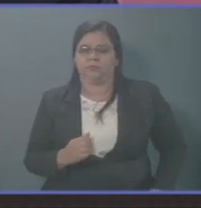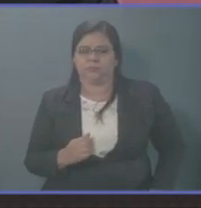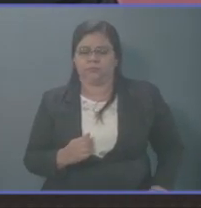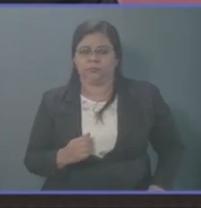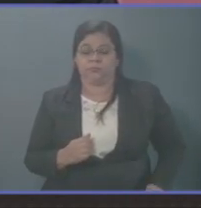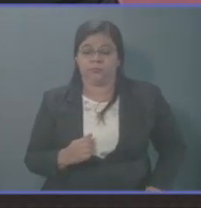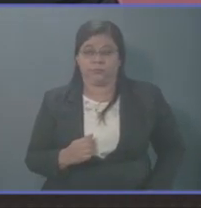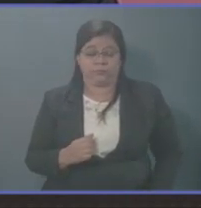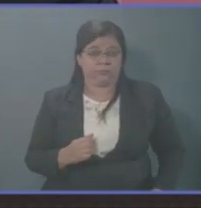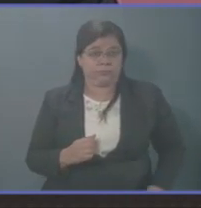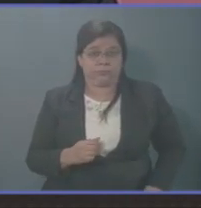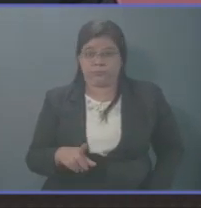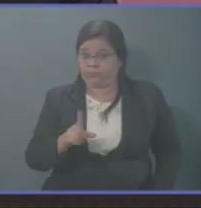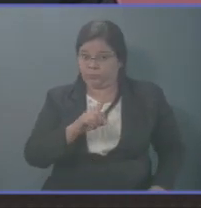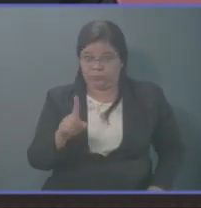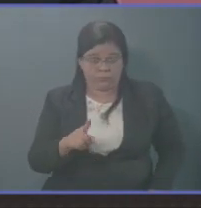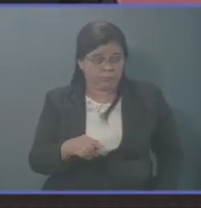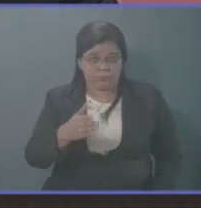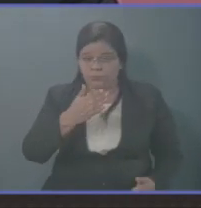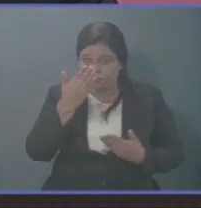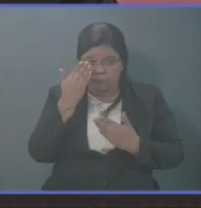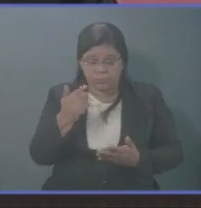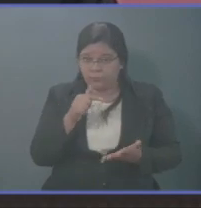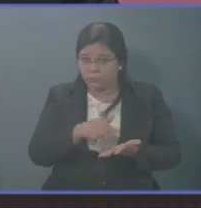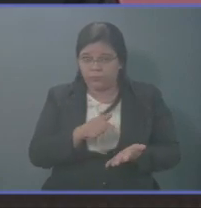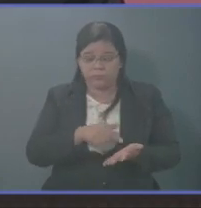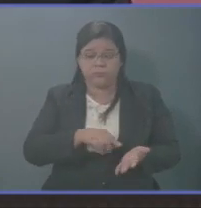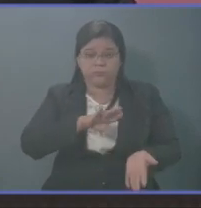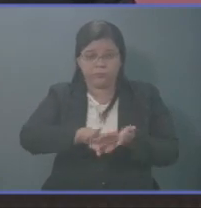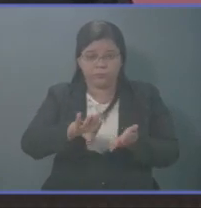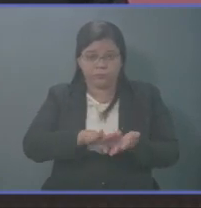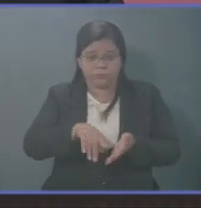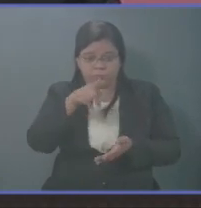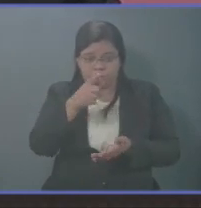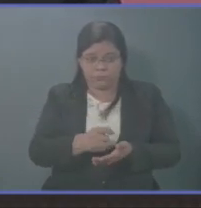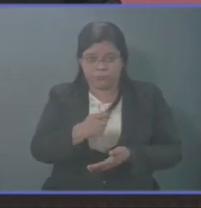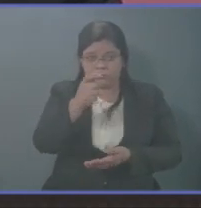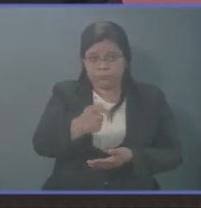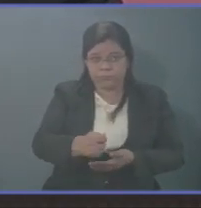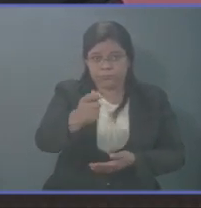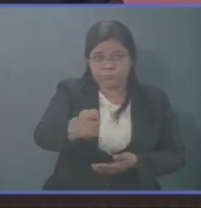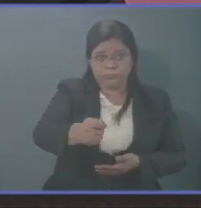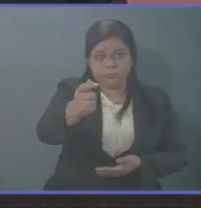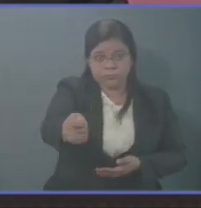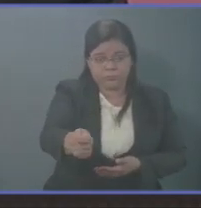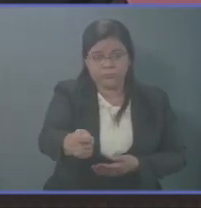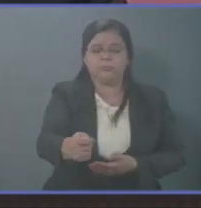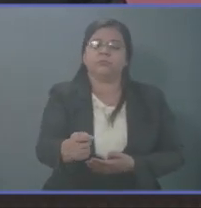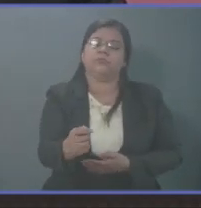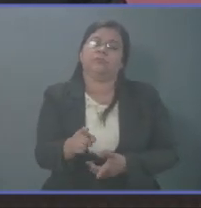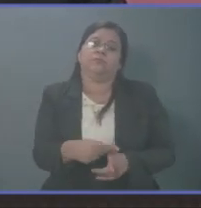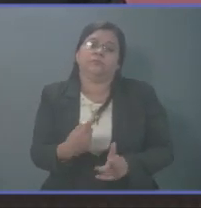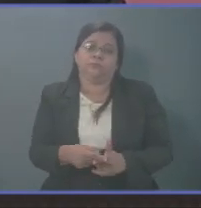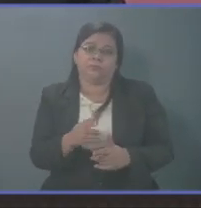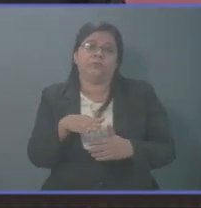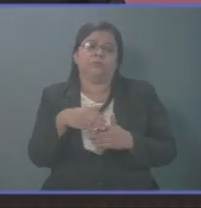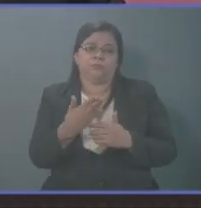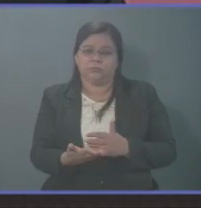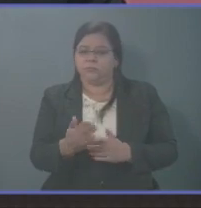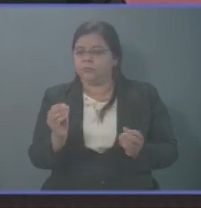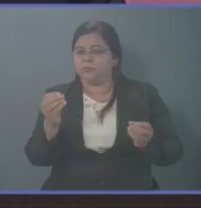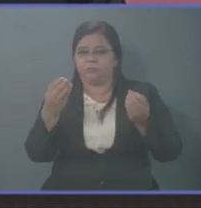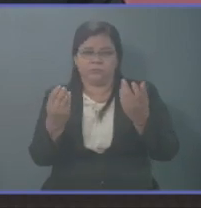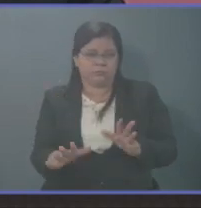El incumplimiento de las resoluciones de pago a plazos al terminar la vigencia del plazo concedido dará lugar a la pérdida de los